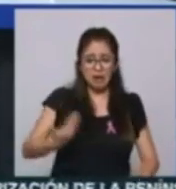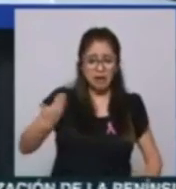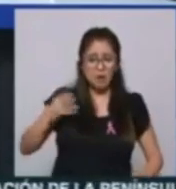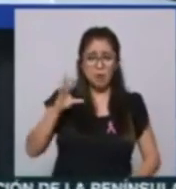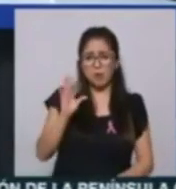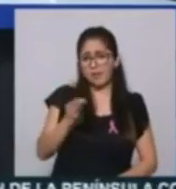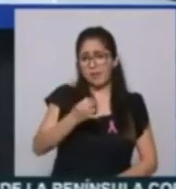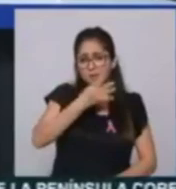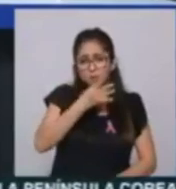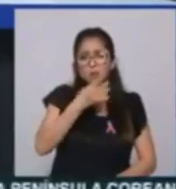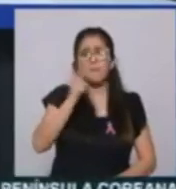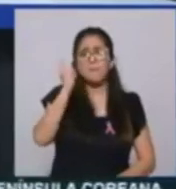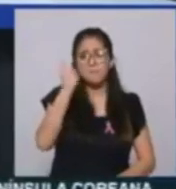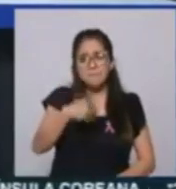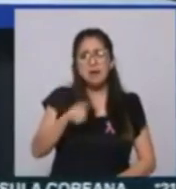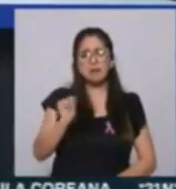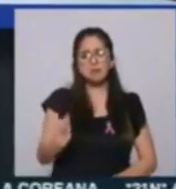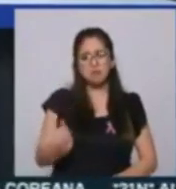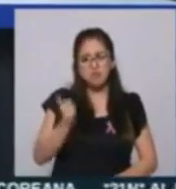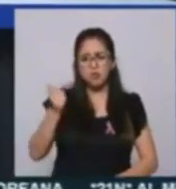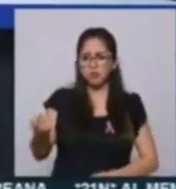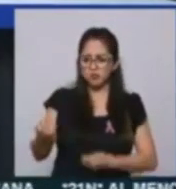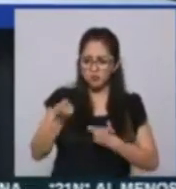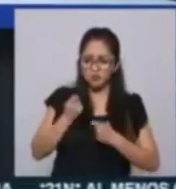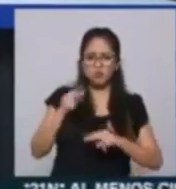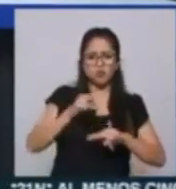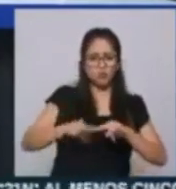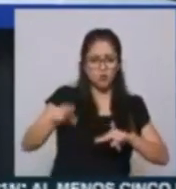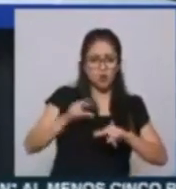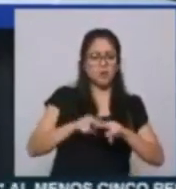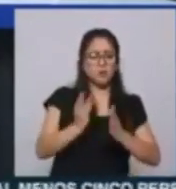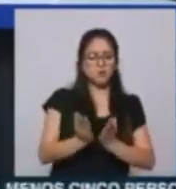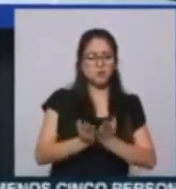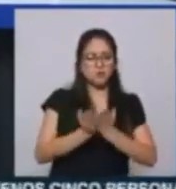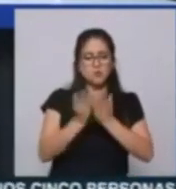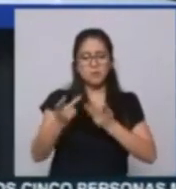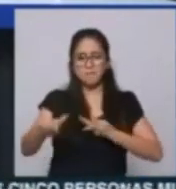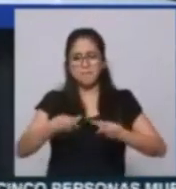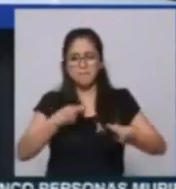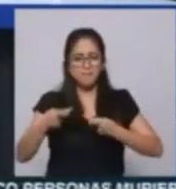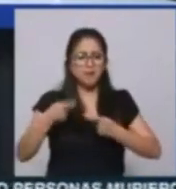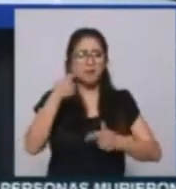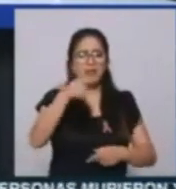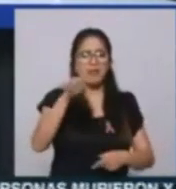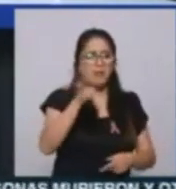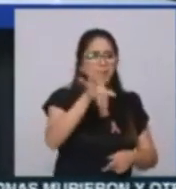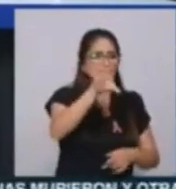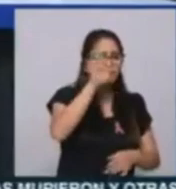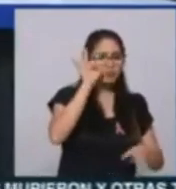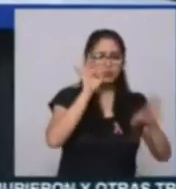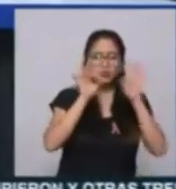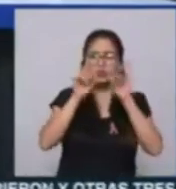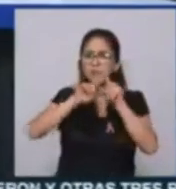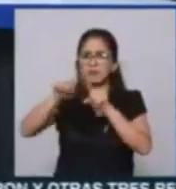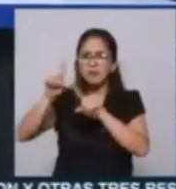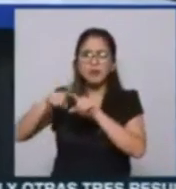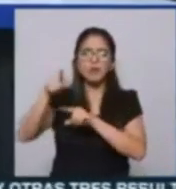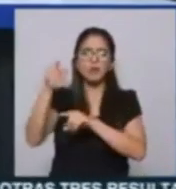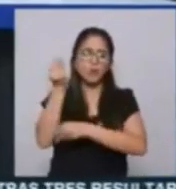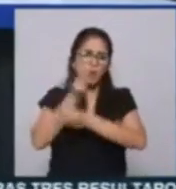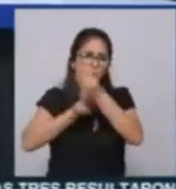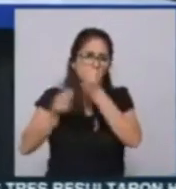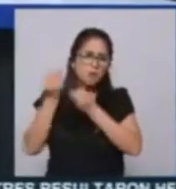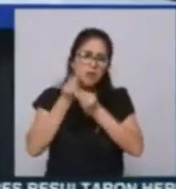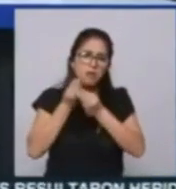minutos antes para tomar su boleto, la trajinera, prepararse con lo que pueden degustar, son